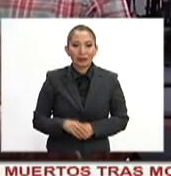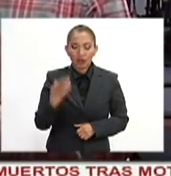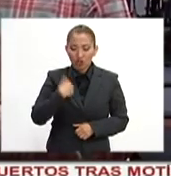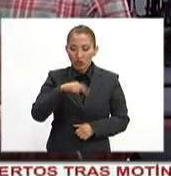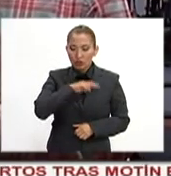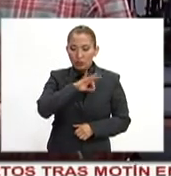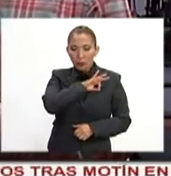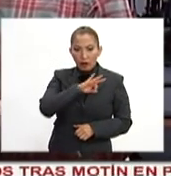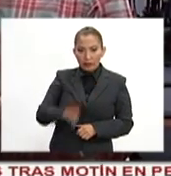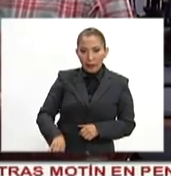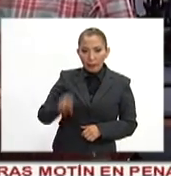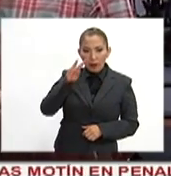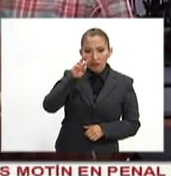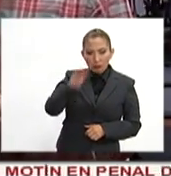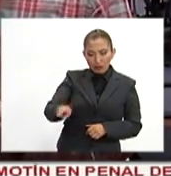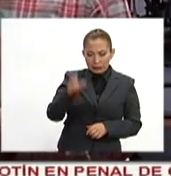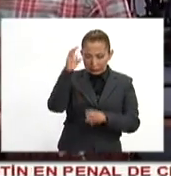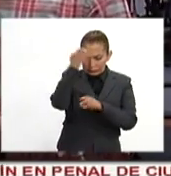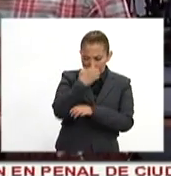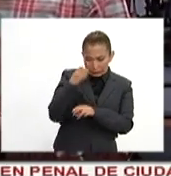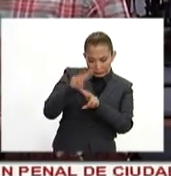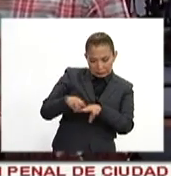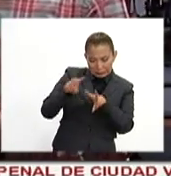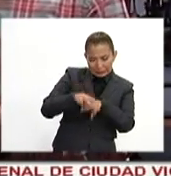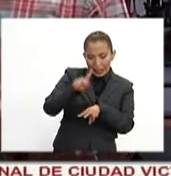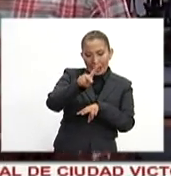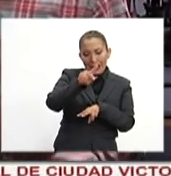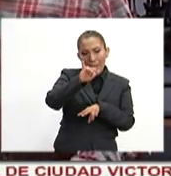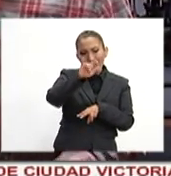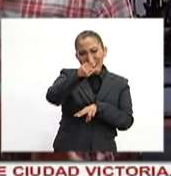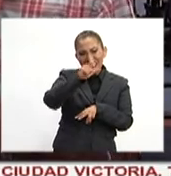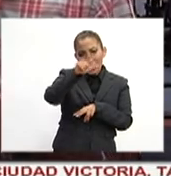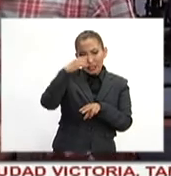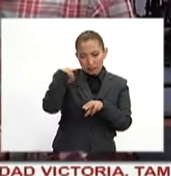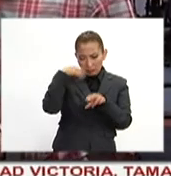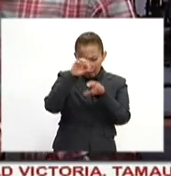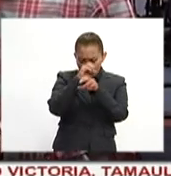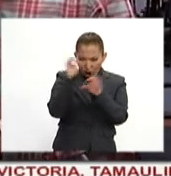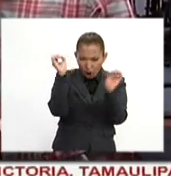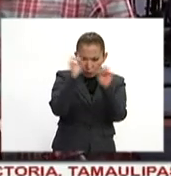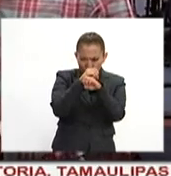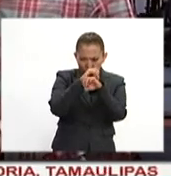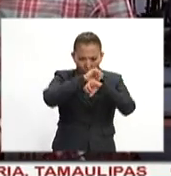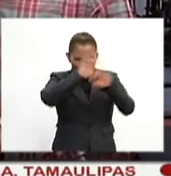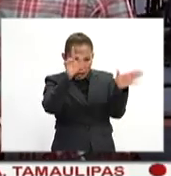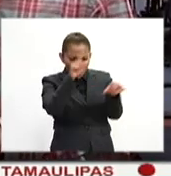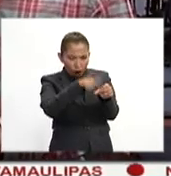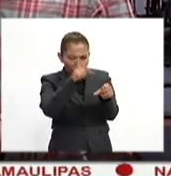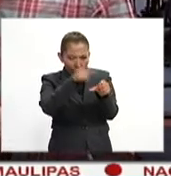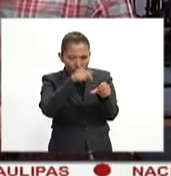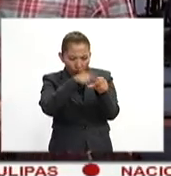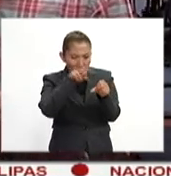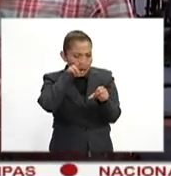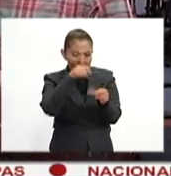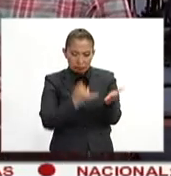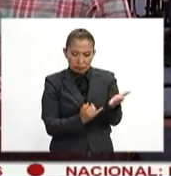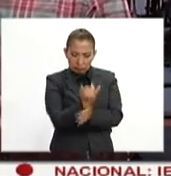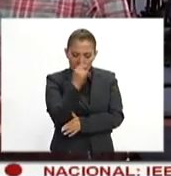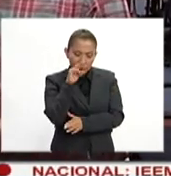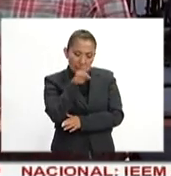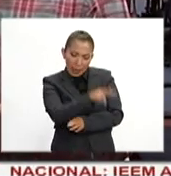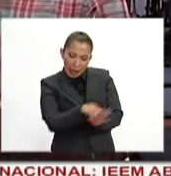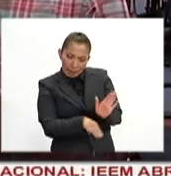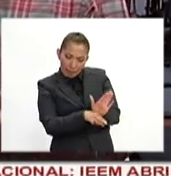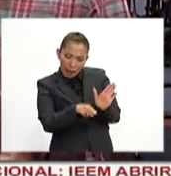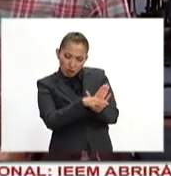somos capaces de clasificar haciendo análisis de los píxeles, de las regiones oscuras y las regiones claras, para determinar, por ejemplo, el